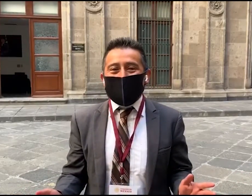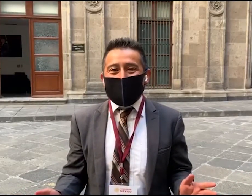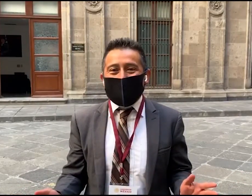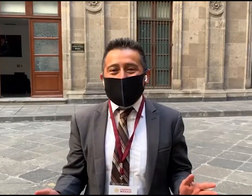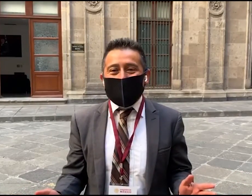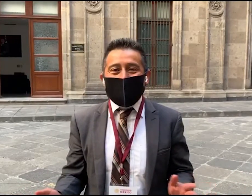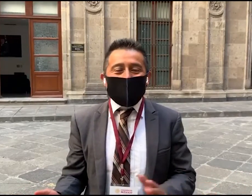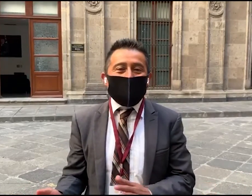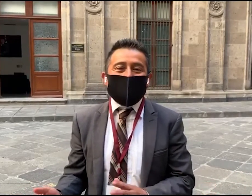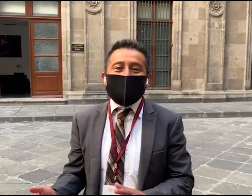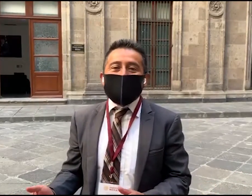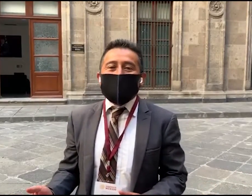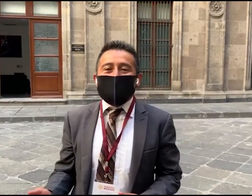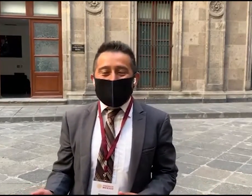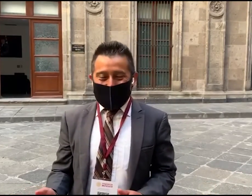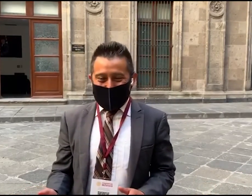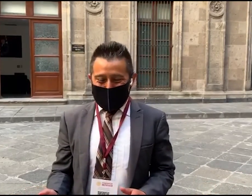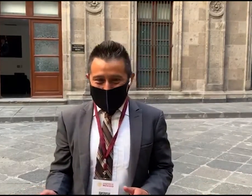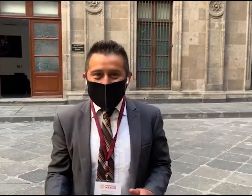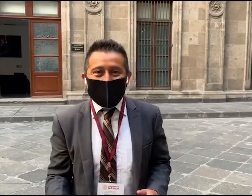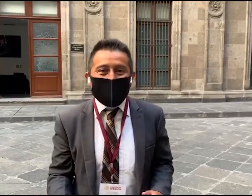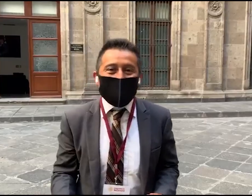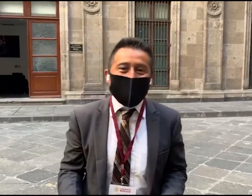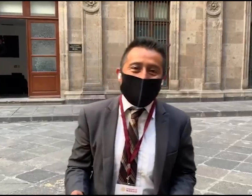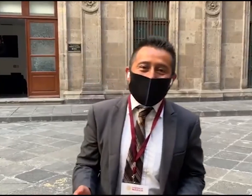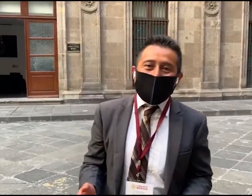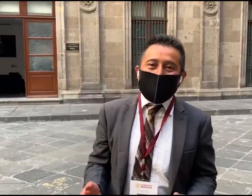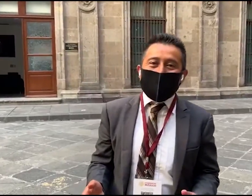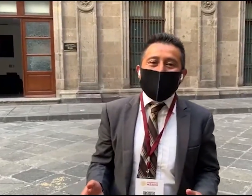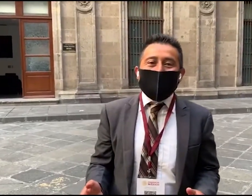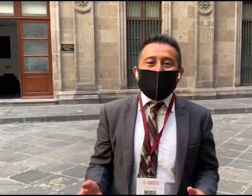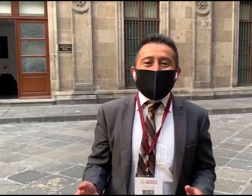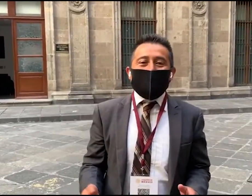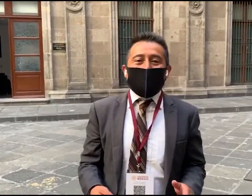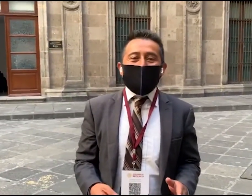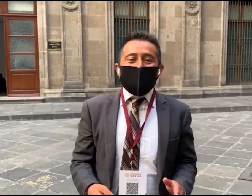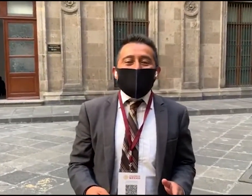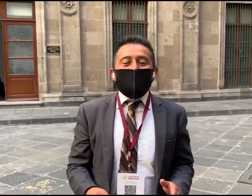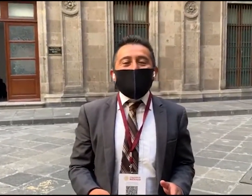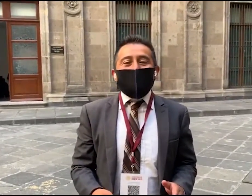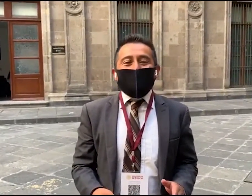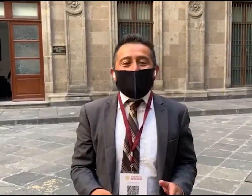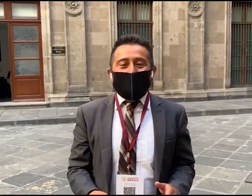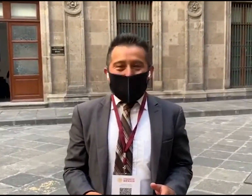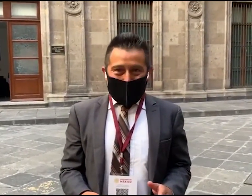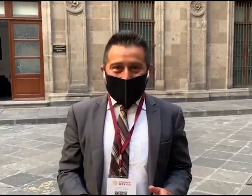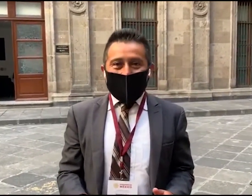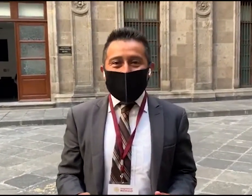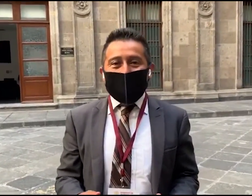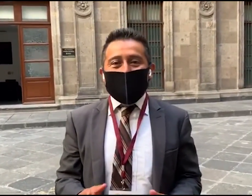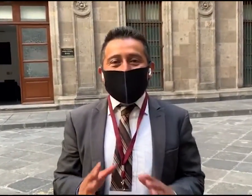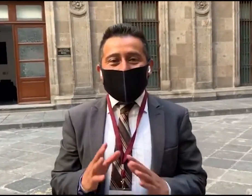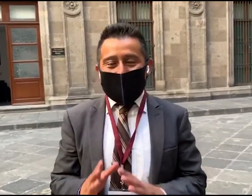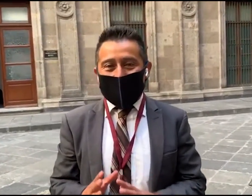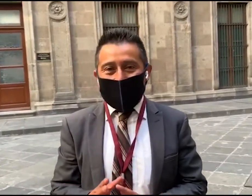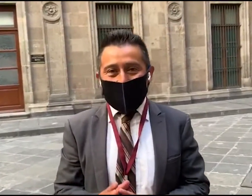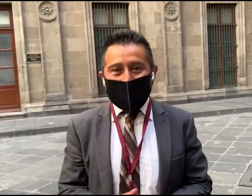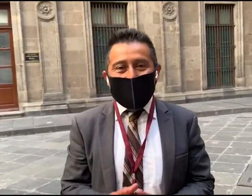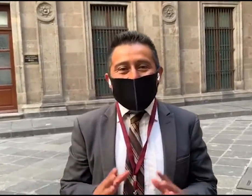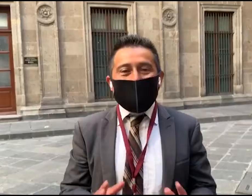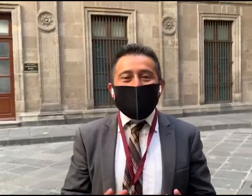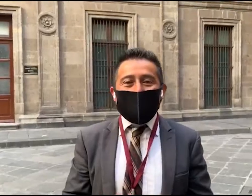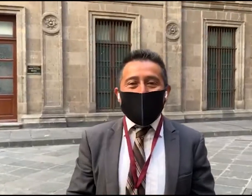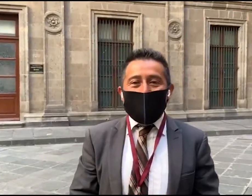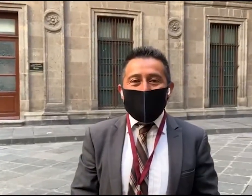esperar unas semanas para recibir la vacunación anti-COVID, finalmente habrá de vacunarse en un par de semanas